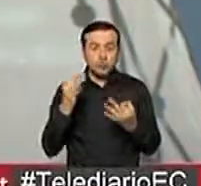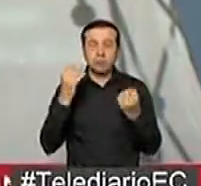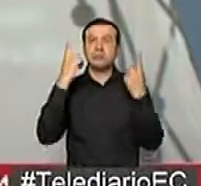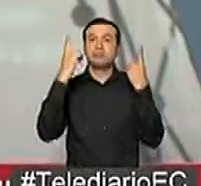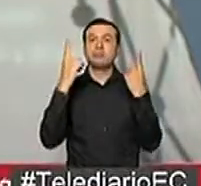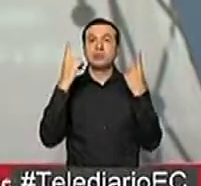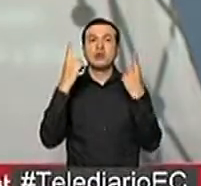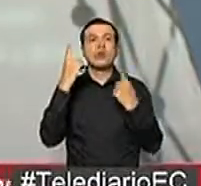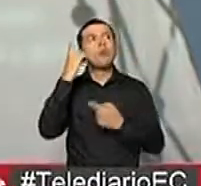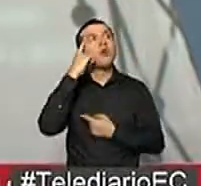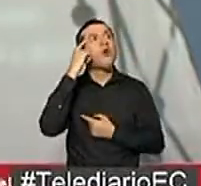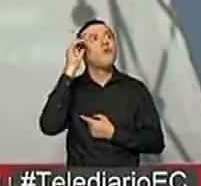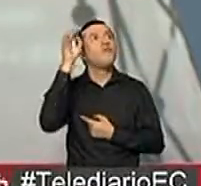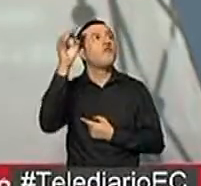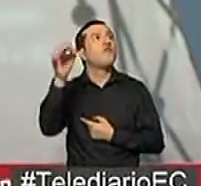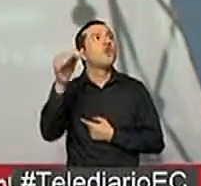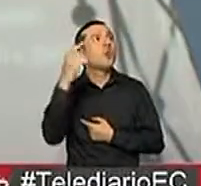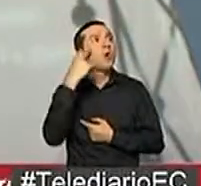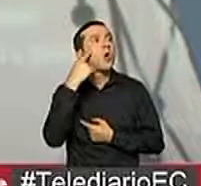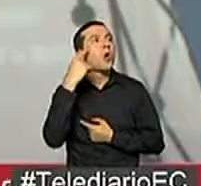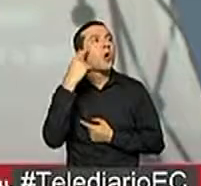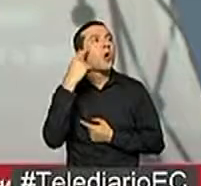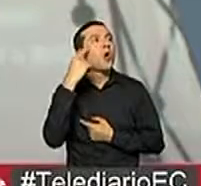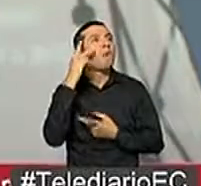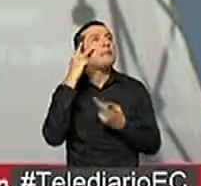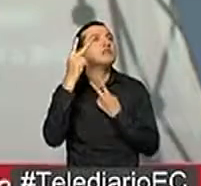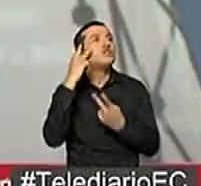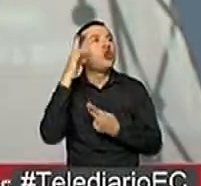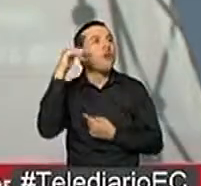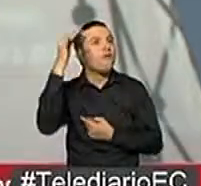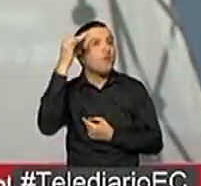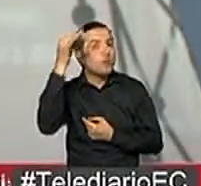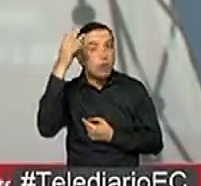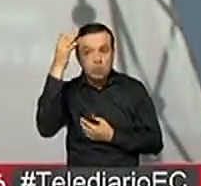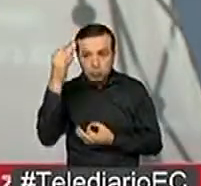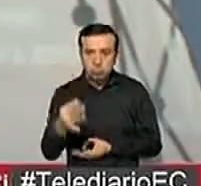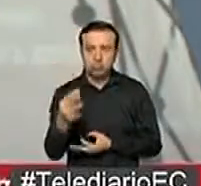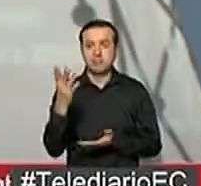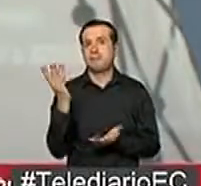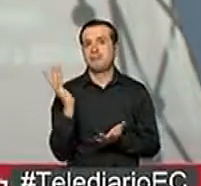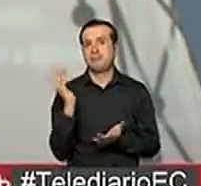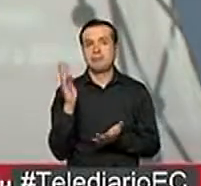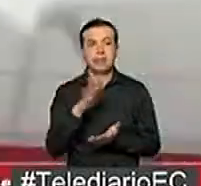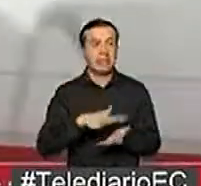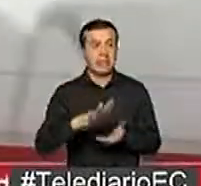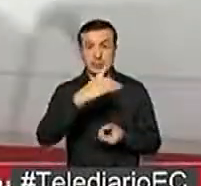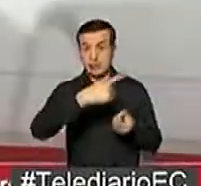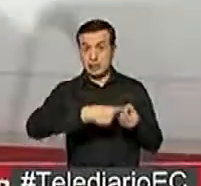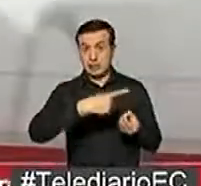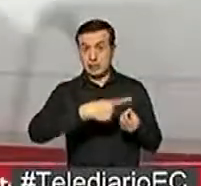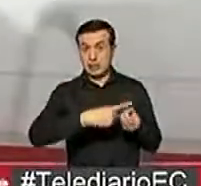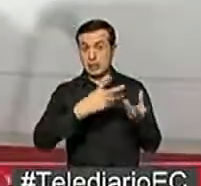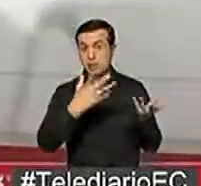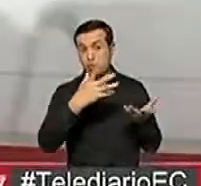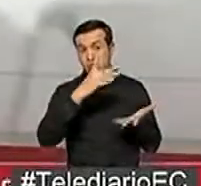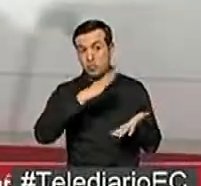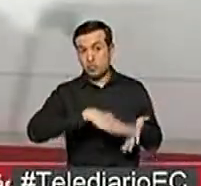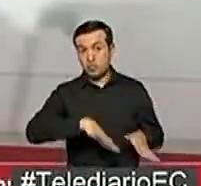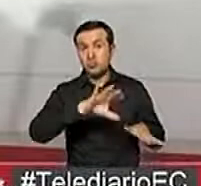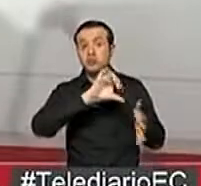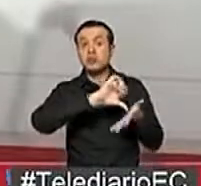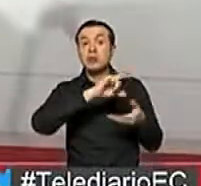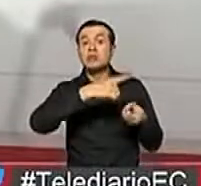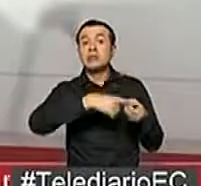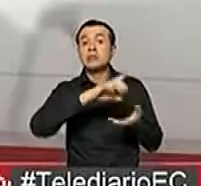decir, vaticinaban sucesos que luego podían acontecer. Bueno, y la ciudad de Quito también, una ciudad que en su